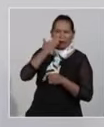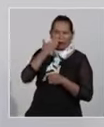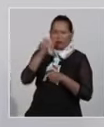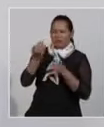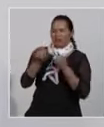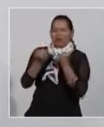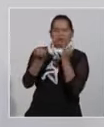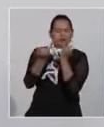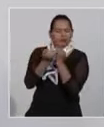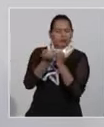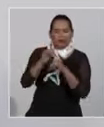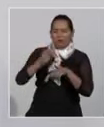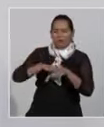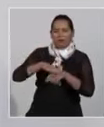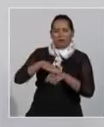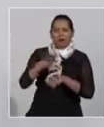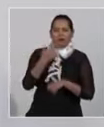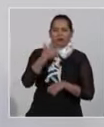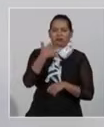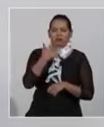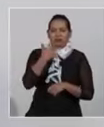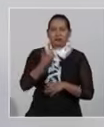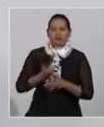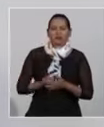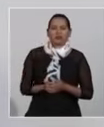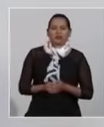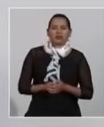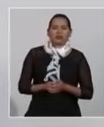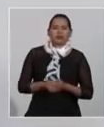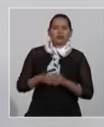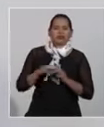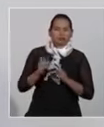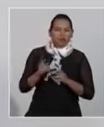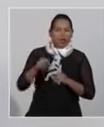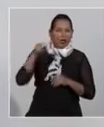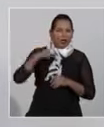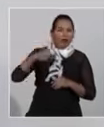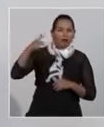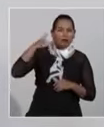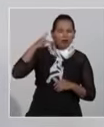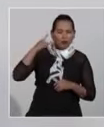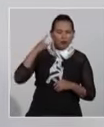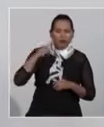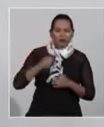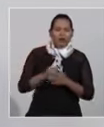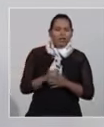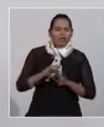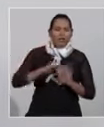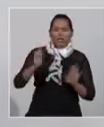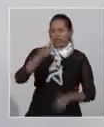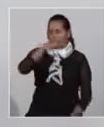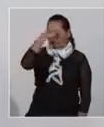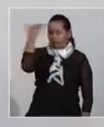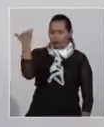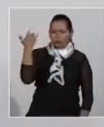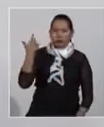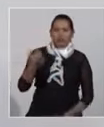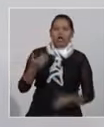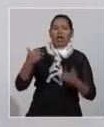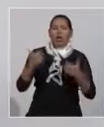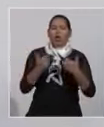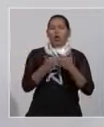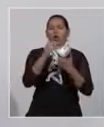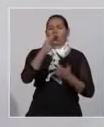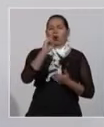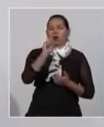típico señor de izquierda que hace sobremesa, échanos un coñac, pero en Puebla estamos hasta el gorro de los coñaquitos preciosos, por si no se